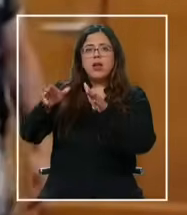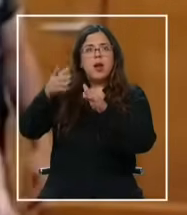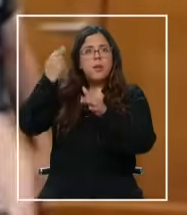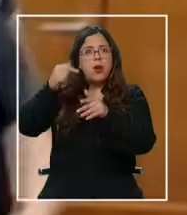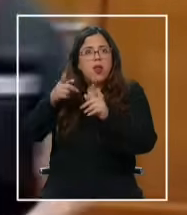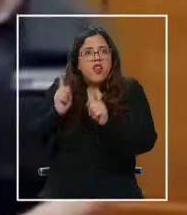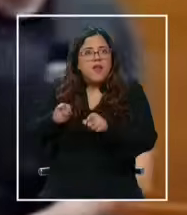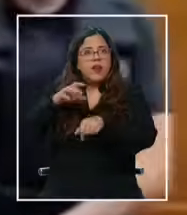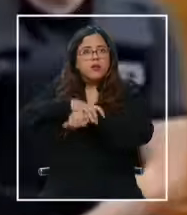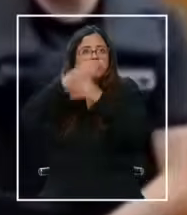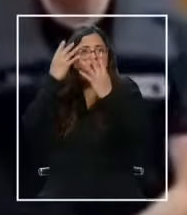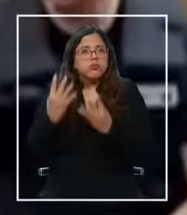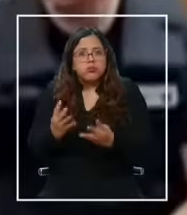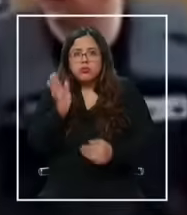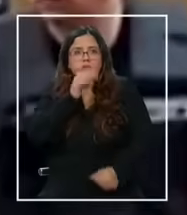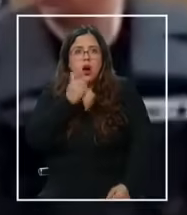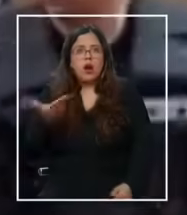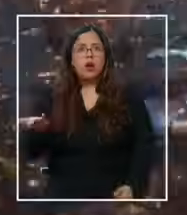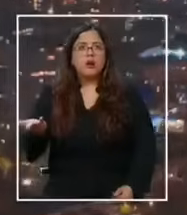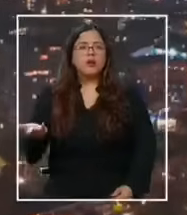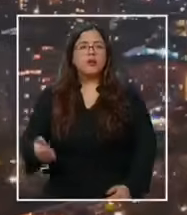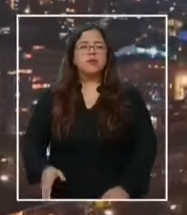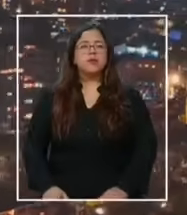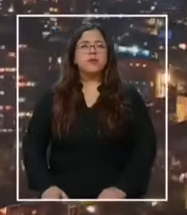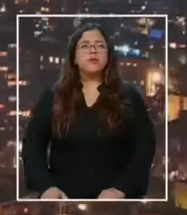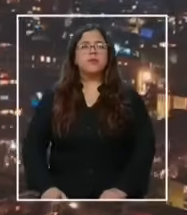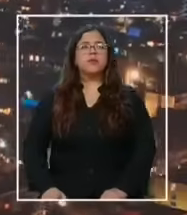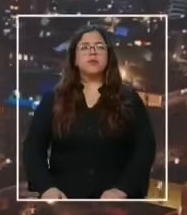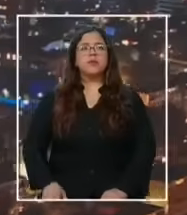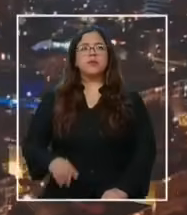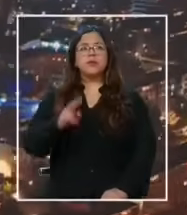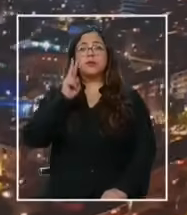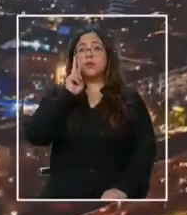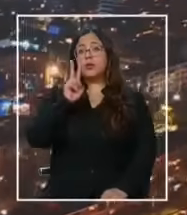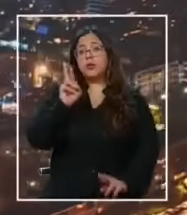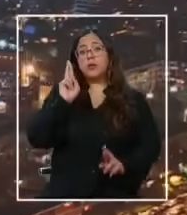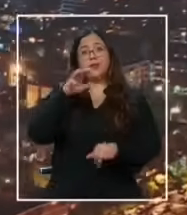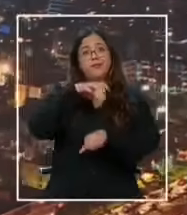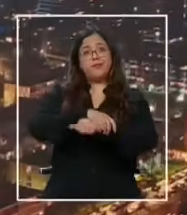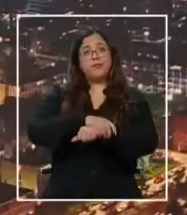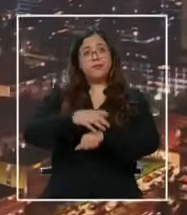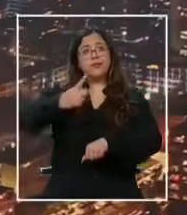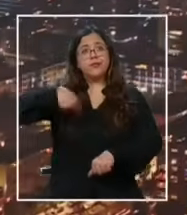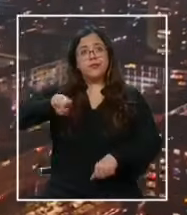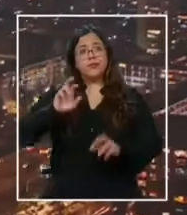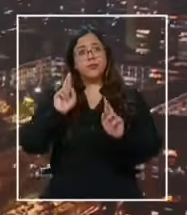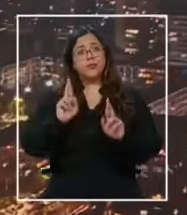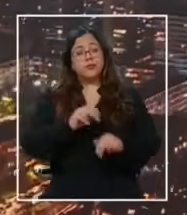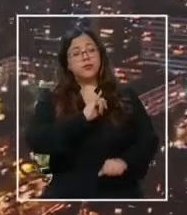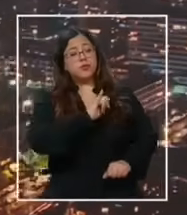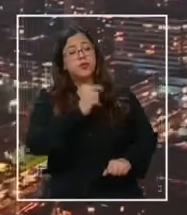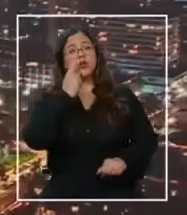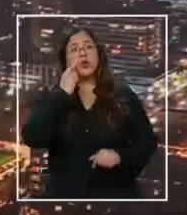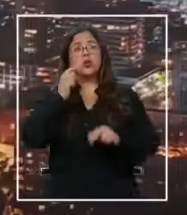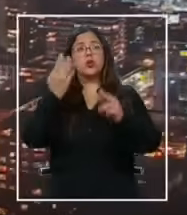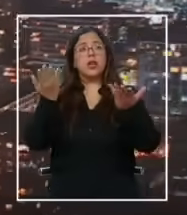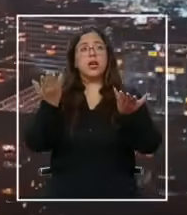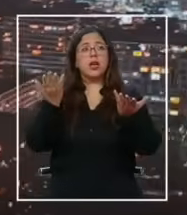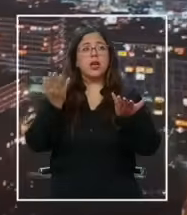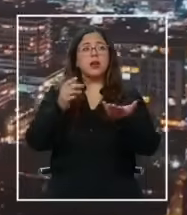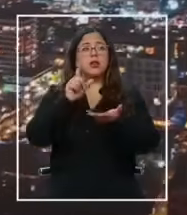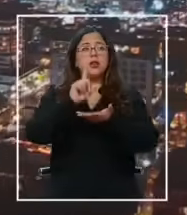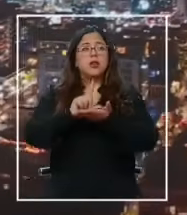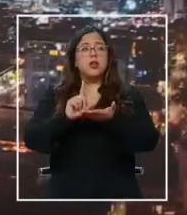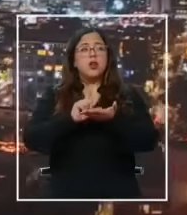tras las rejas vamos a ver que los detengan ahora tener Las parcelas de agrado